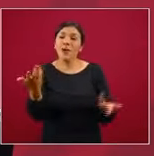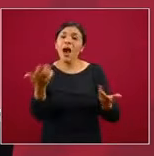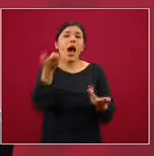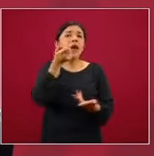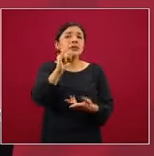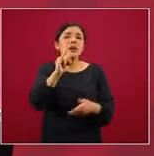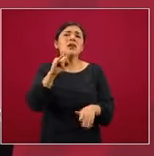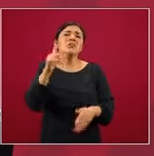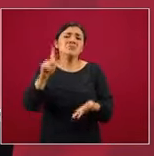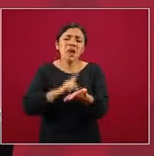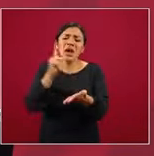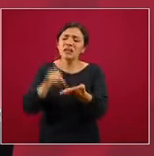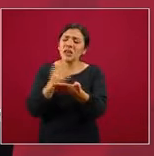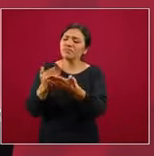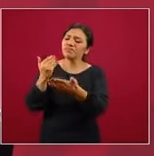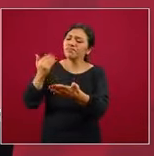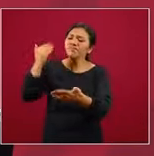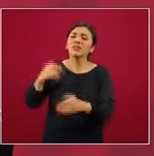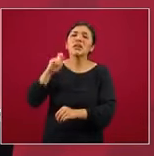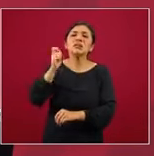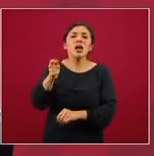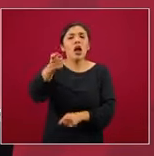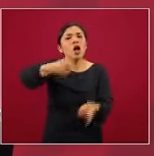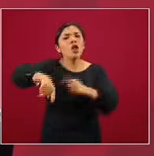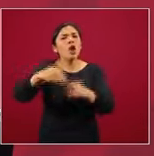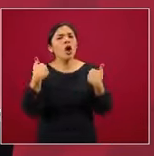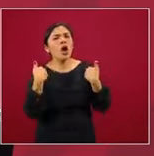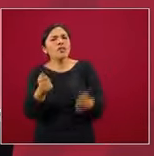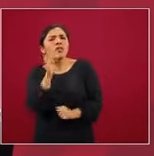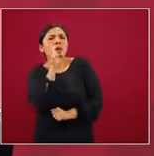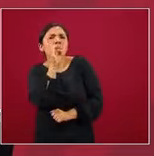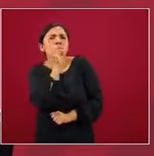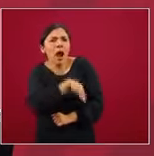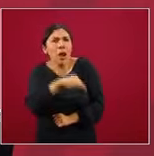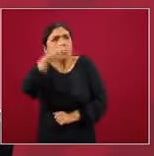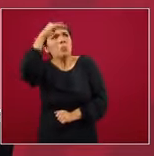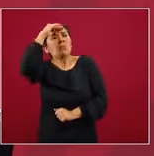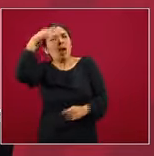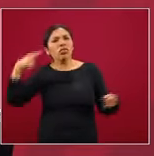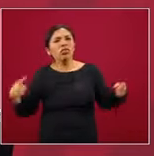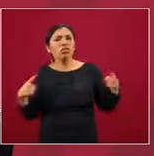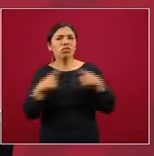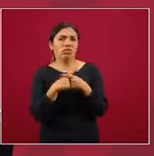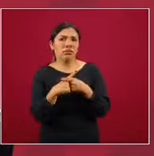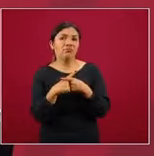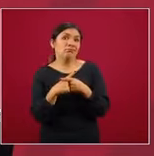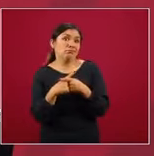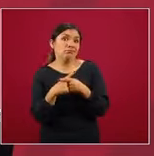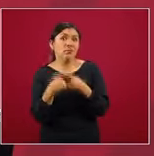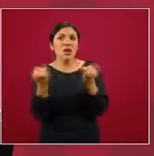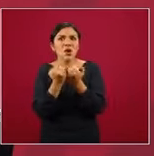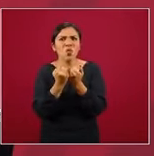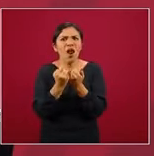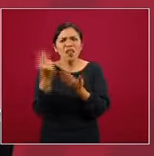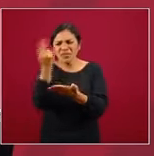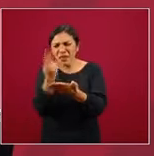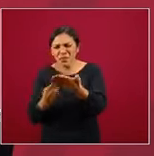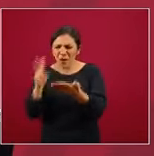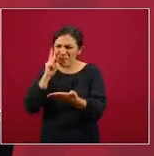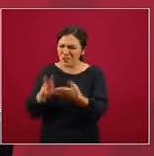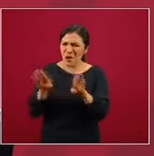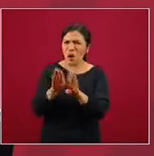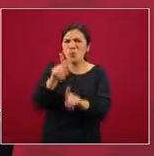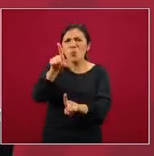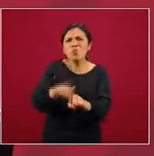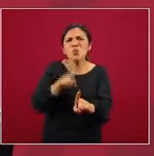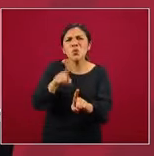en otras ocasiones, fue mal interpretado por algunos medios de comunicación, incluso caricaturistas, que pusieron